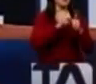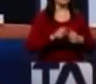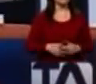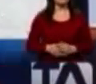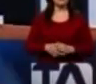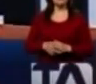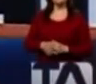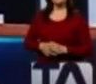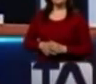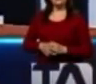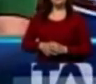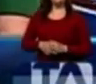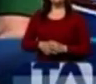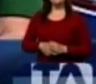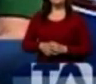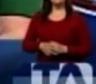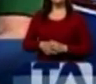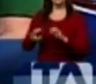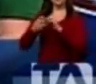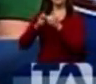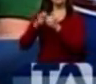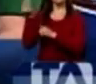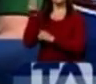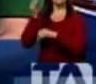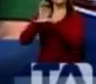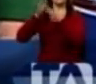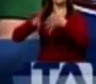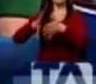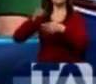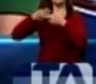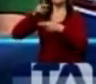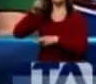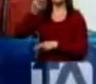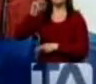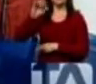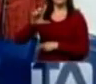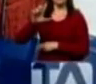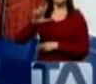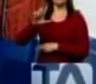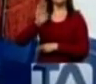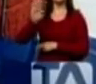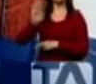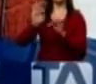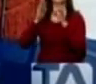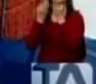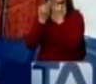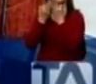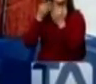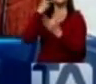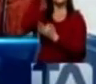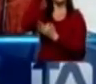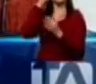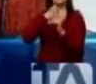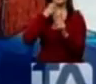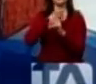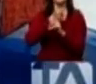justamente, veíamos ahí en las imágenes a Daniel y la lucha que ha tenido su familia, su padre, justamente, por sacarlo adelante con esta rara enfermedad.